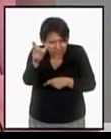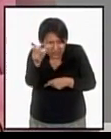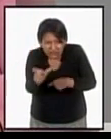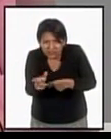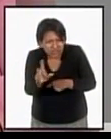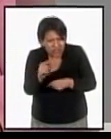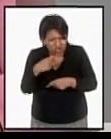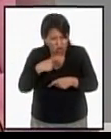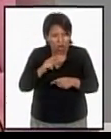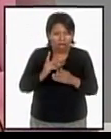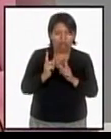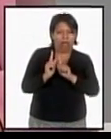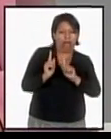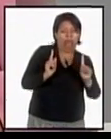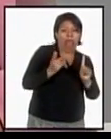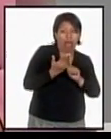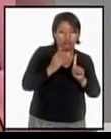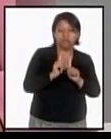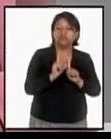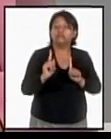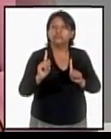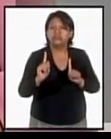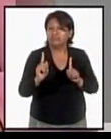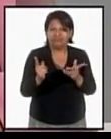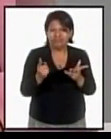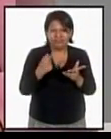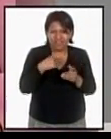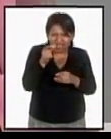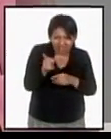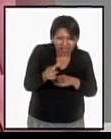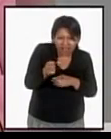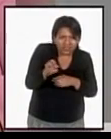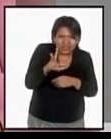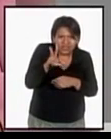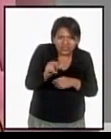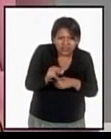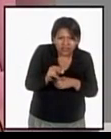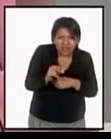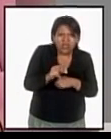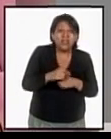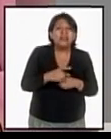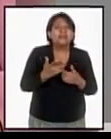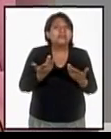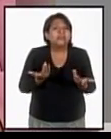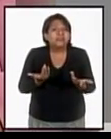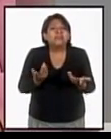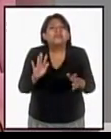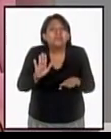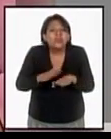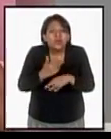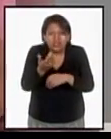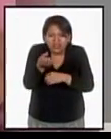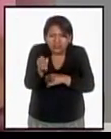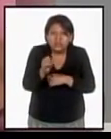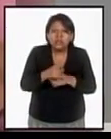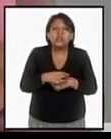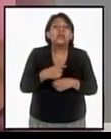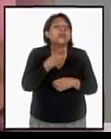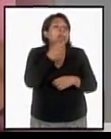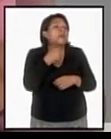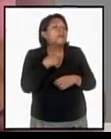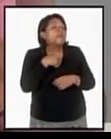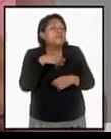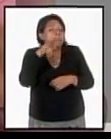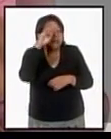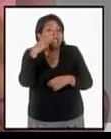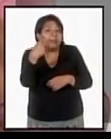cuando yo lo dejé. Minutos antes de que todo esto sucediera, Digo, ¿pero por qué está así? Dice, mira mamita cómo